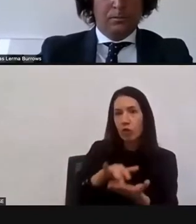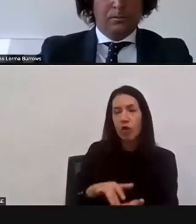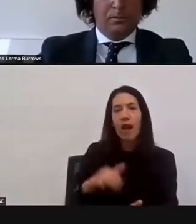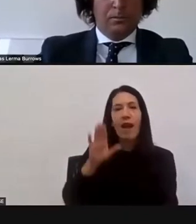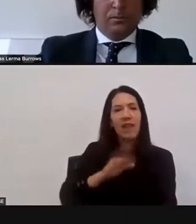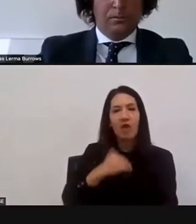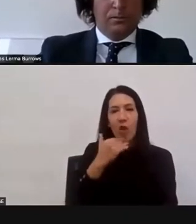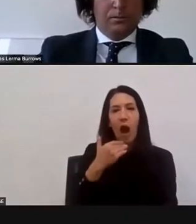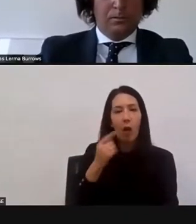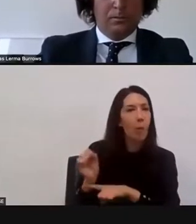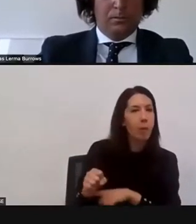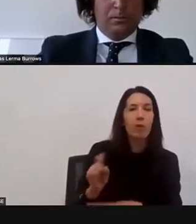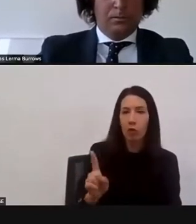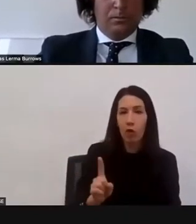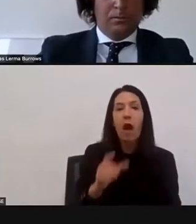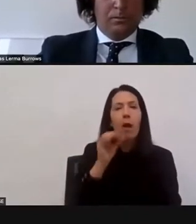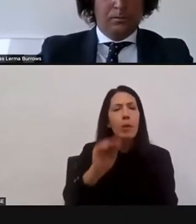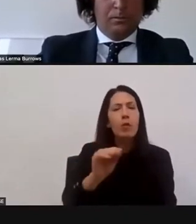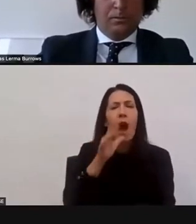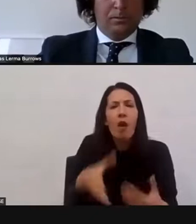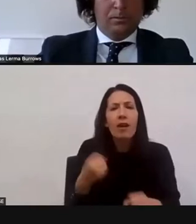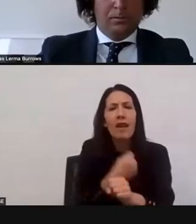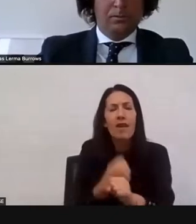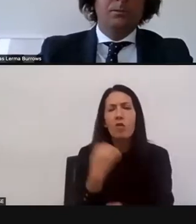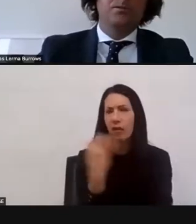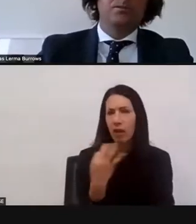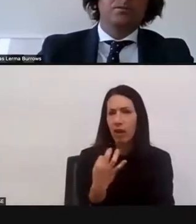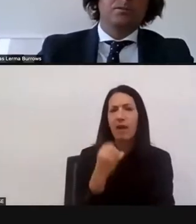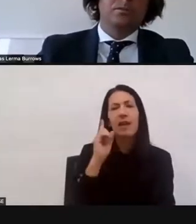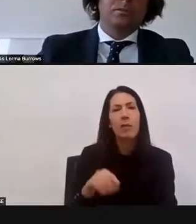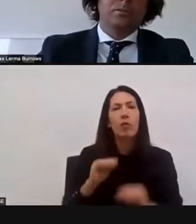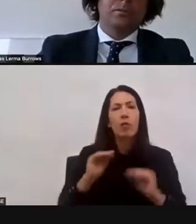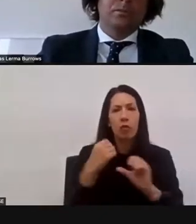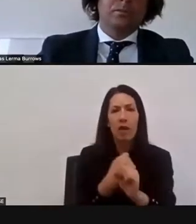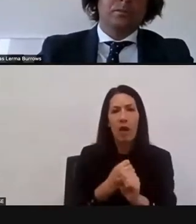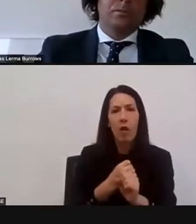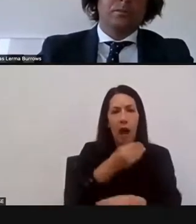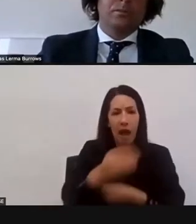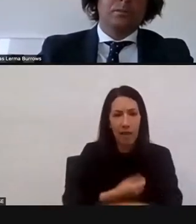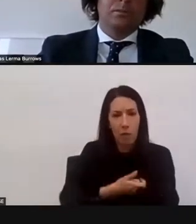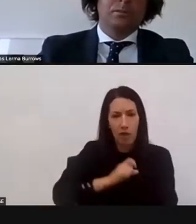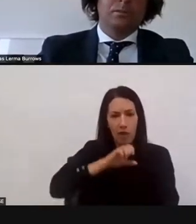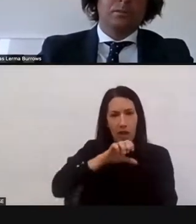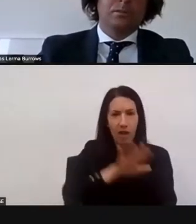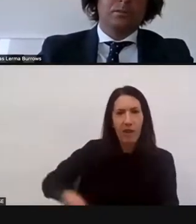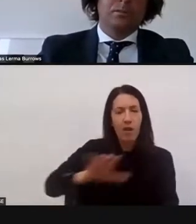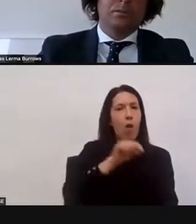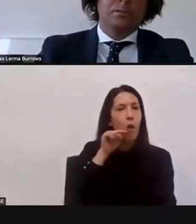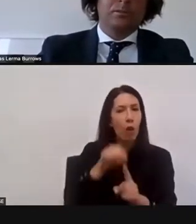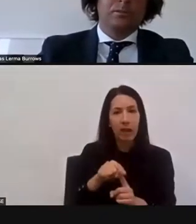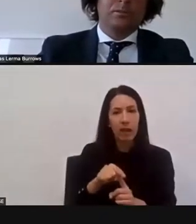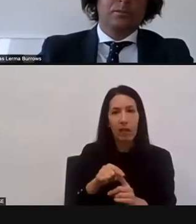estáis trabajando en estos momentos y cómo se desarrolla no solo el trabajo que desarrolla la Policía Nacional, pues en la represión de los delitos, en la